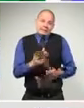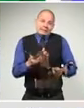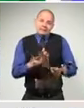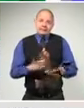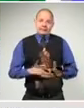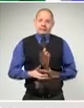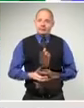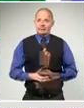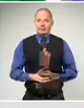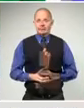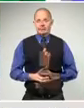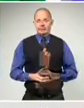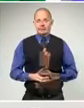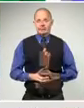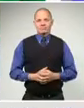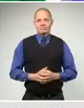realizaron.